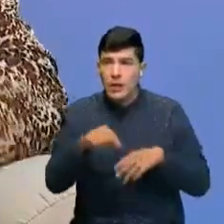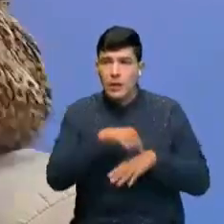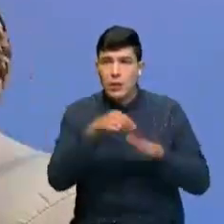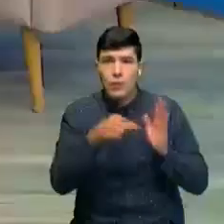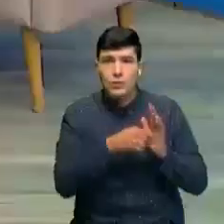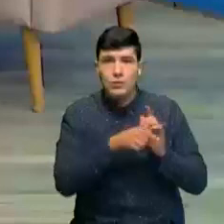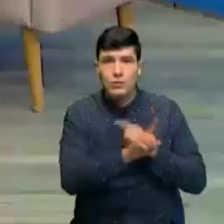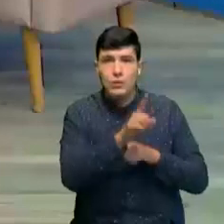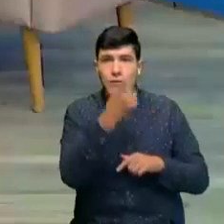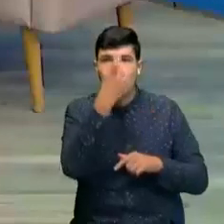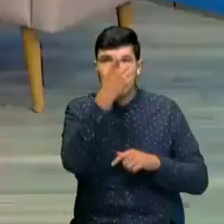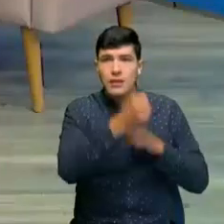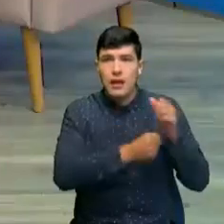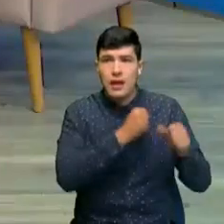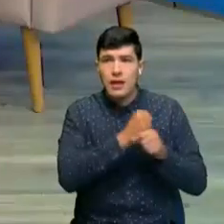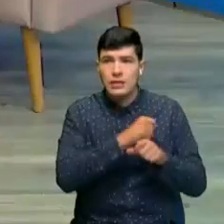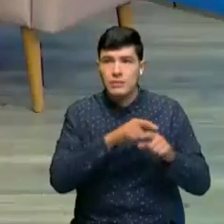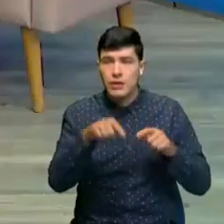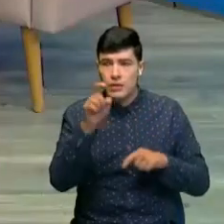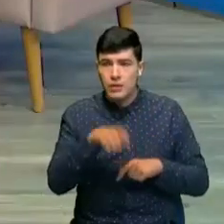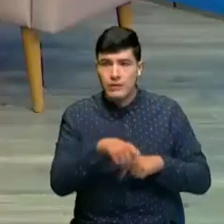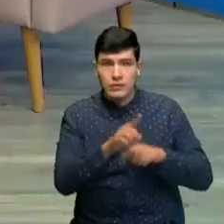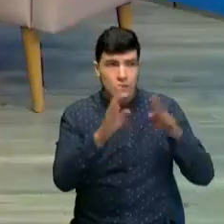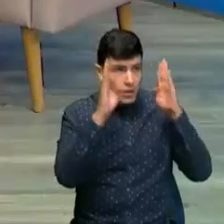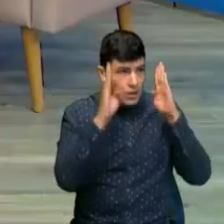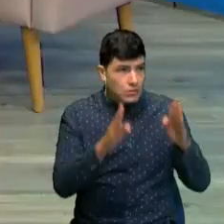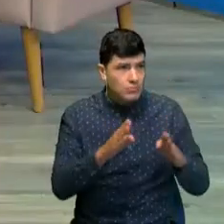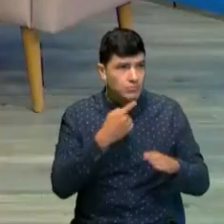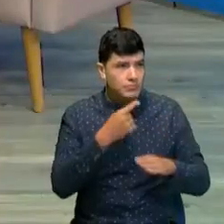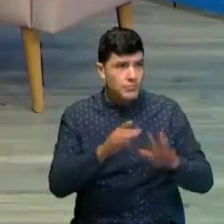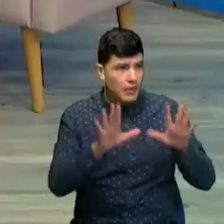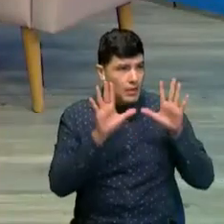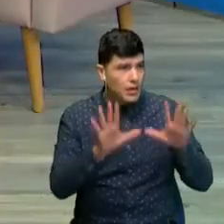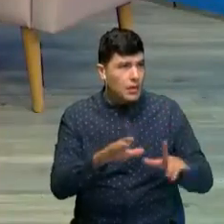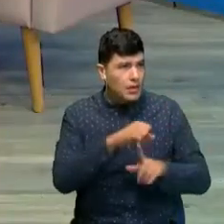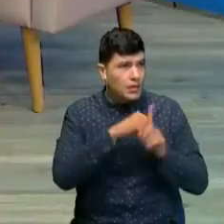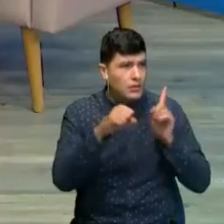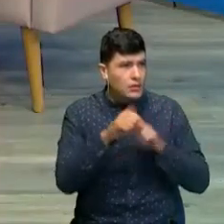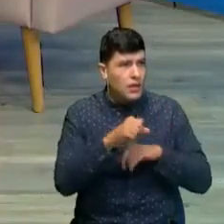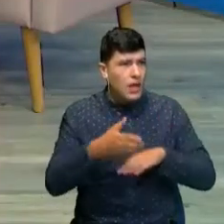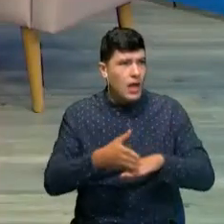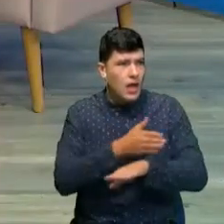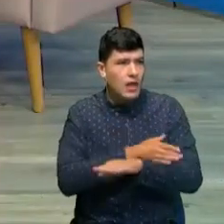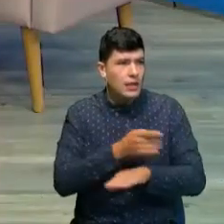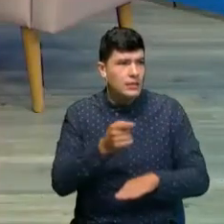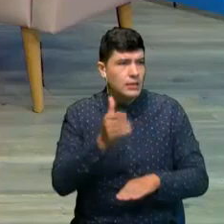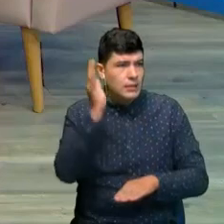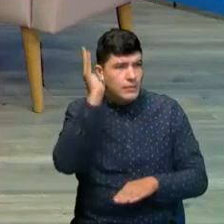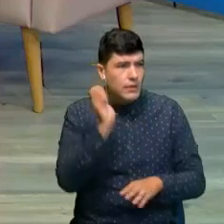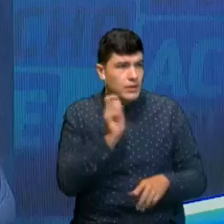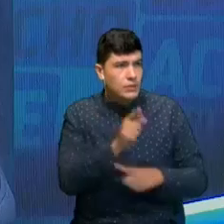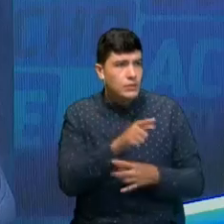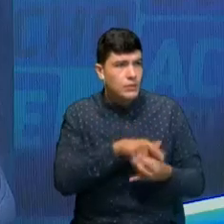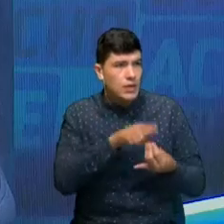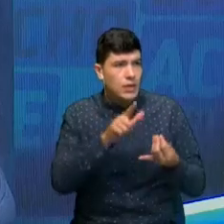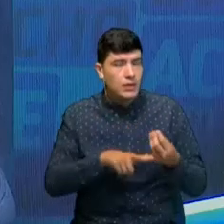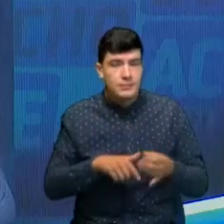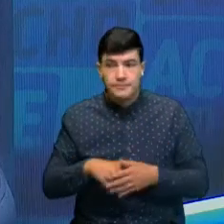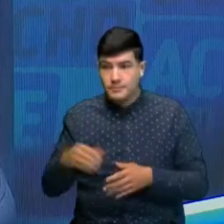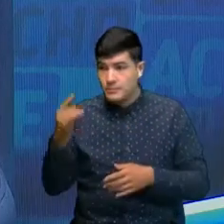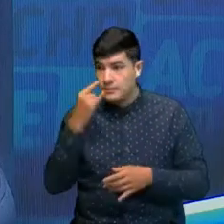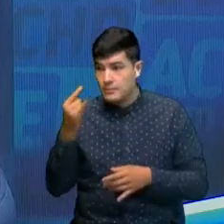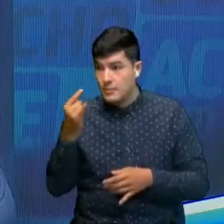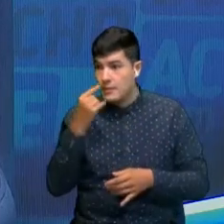hay que atender si ve cómo se articulan las dos, el retén social con el prepensionado en este caso. Bueno, bien interesante.